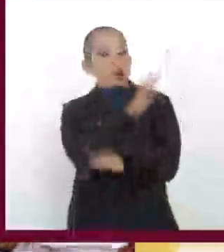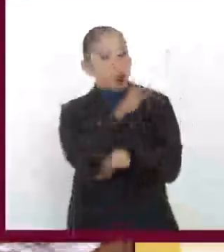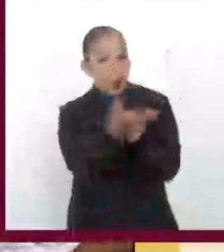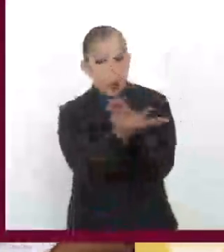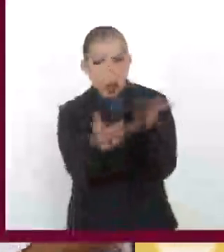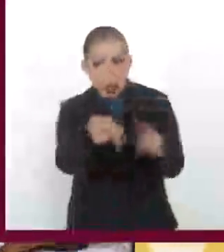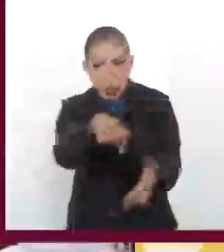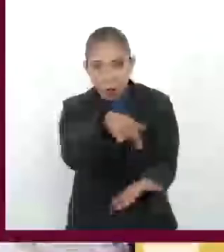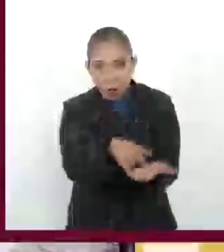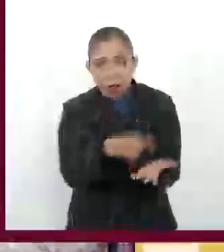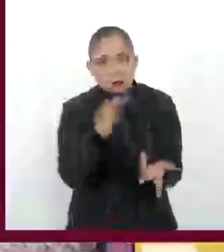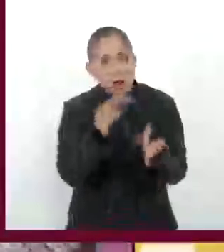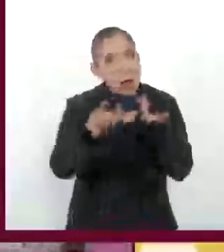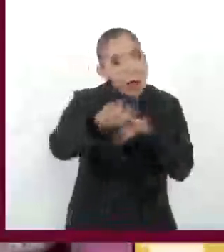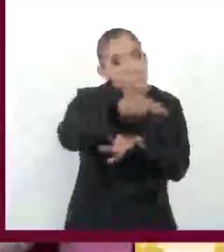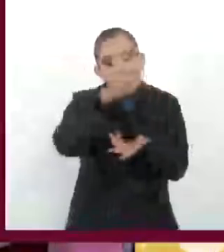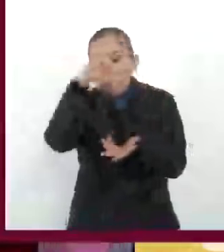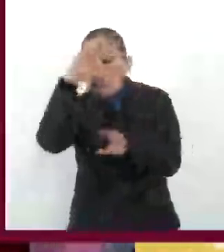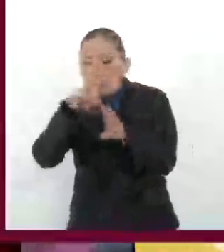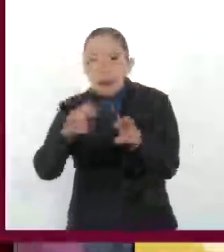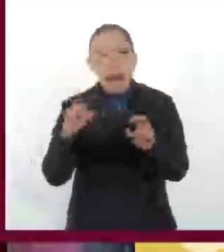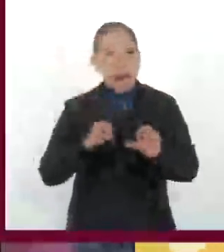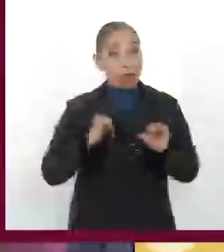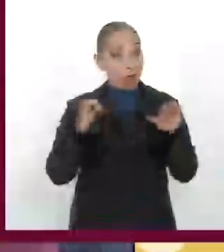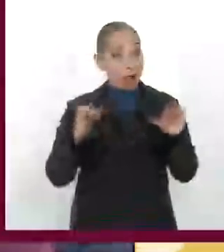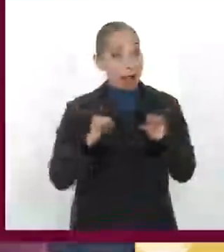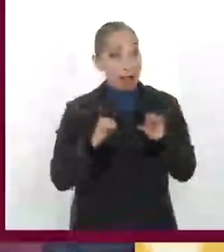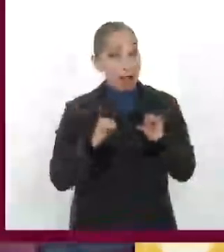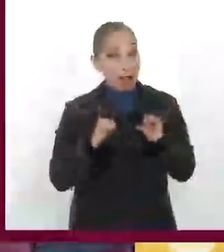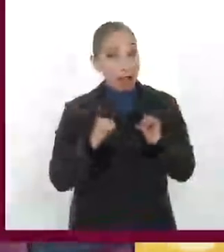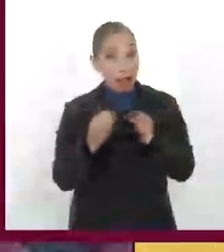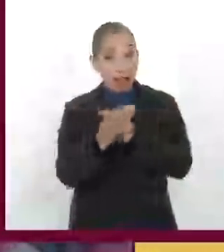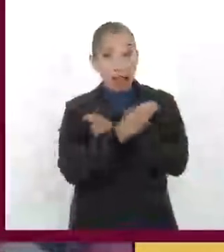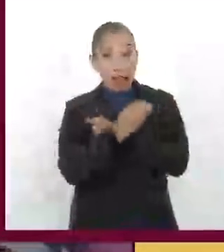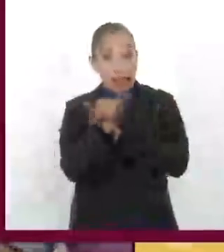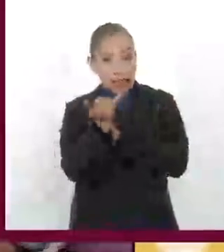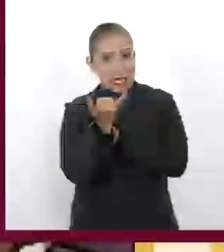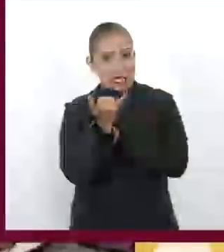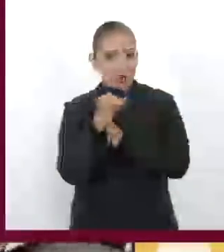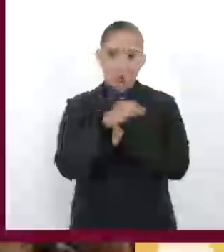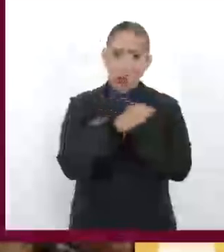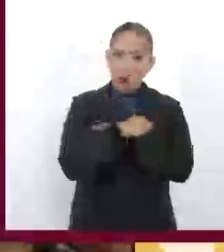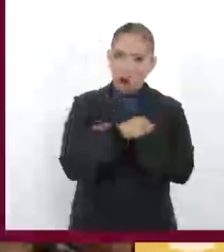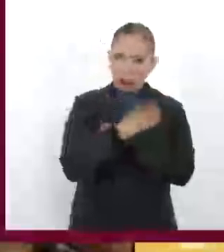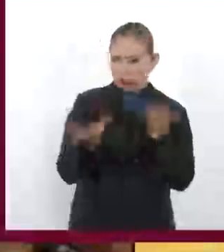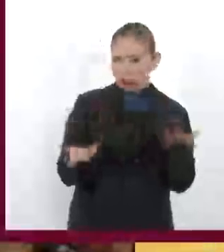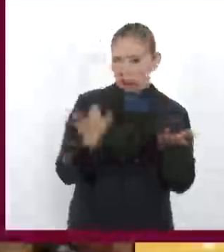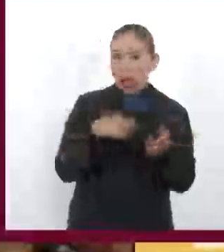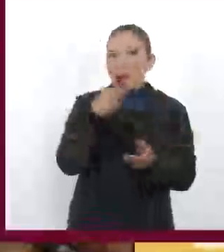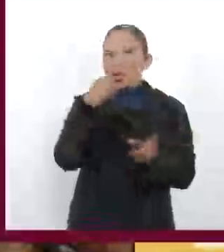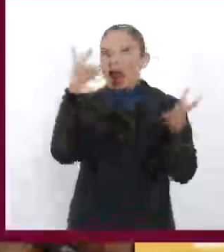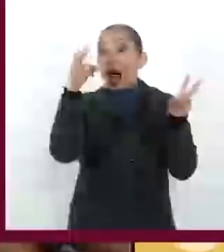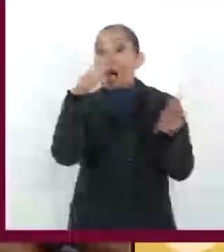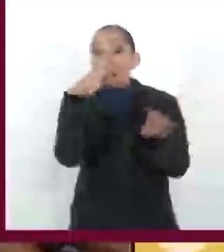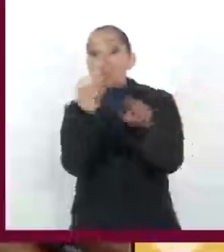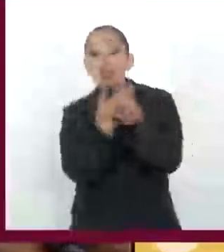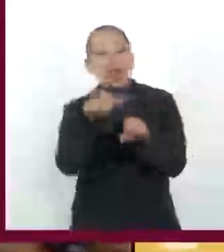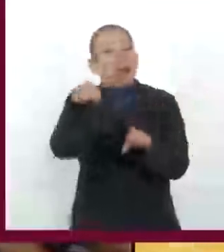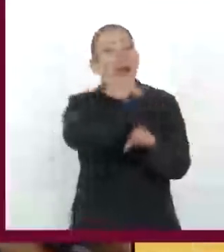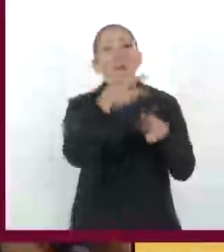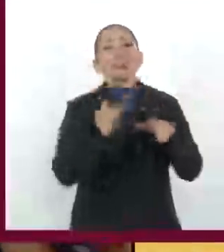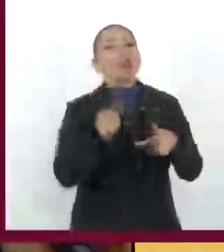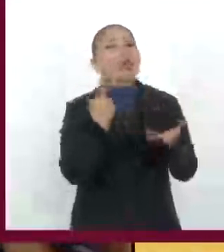Bienvenidas y bienvenidos a este espacio de diálogo y reflexión, adolescentes inmorales. Hoy conversaremos acerca de